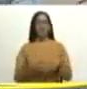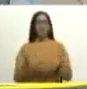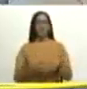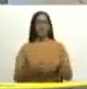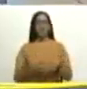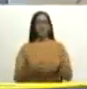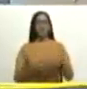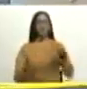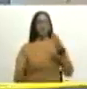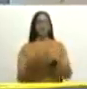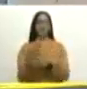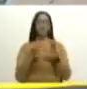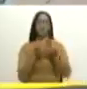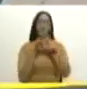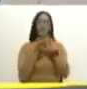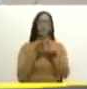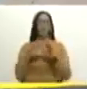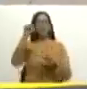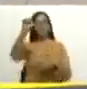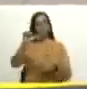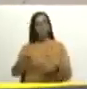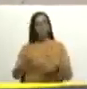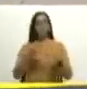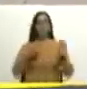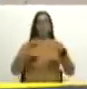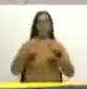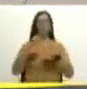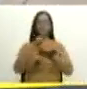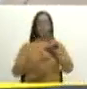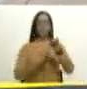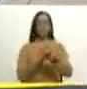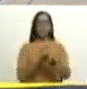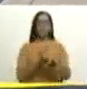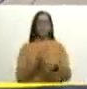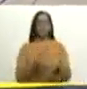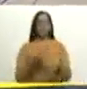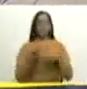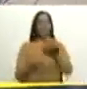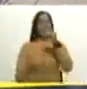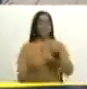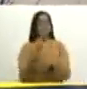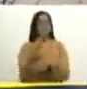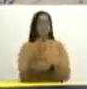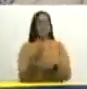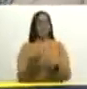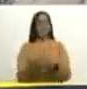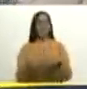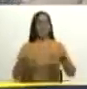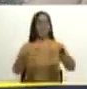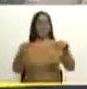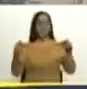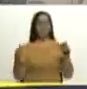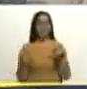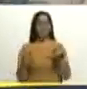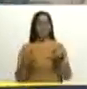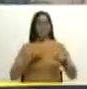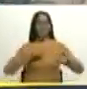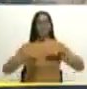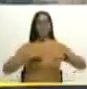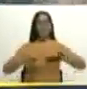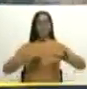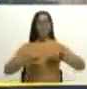Se crea la unidad de análisis de comercio exterior. Se crea la agencia de promoción